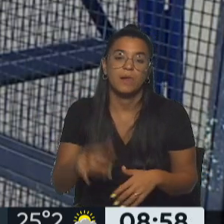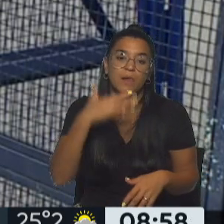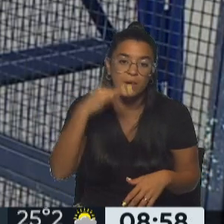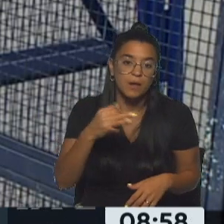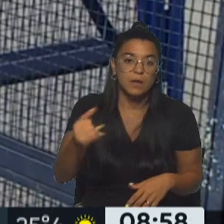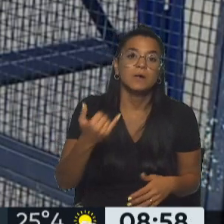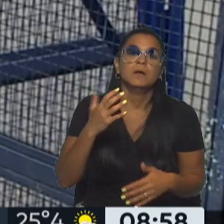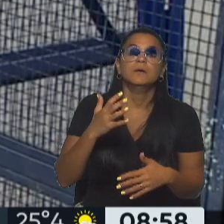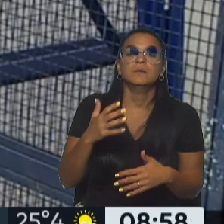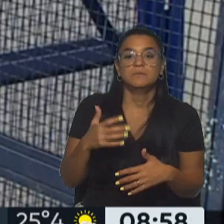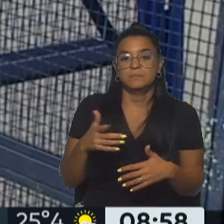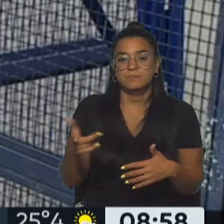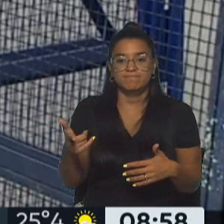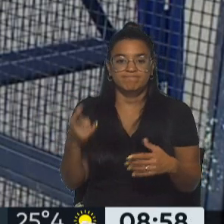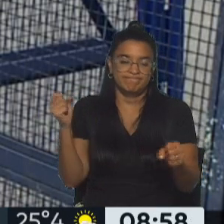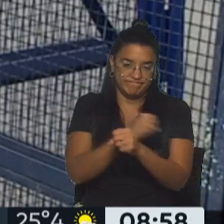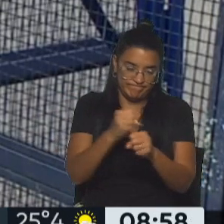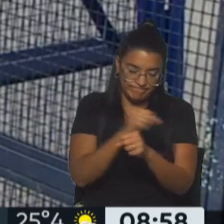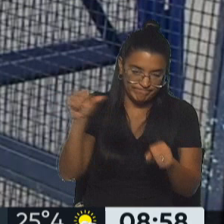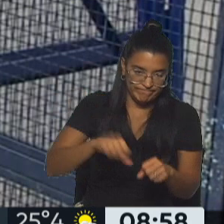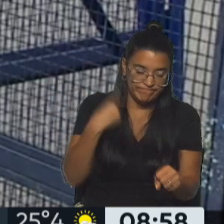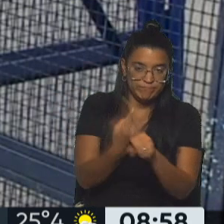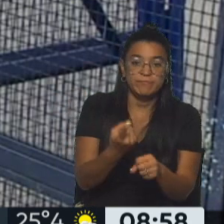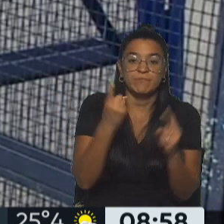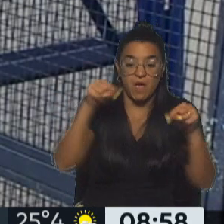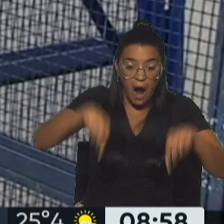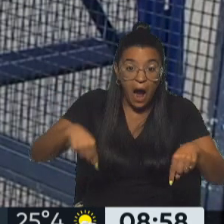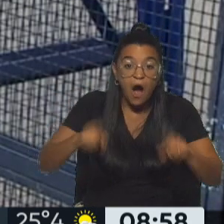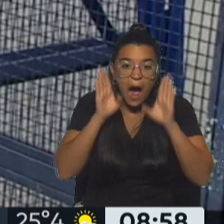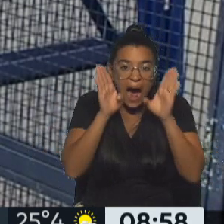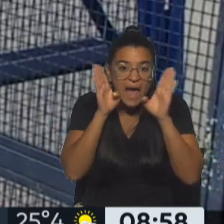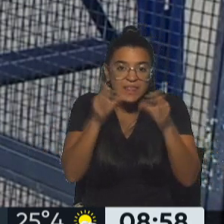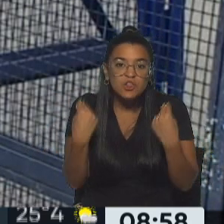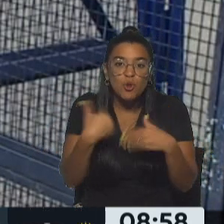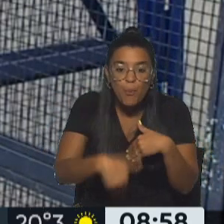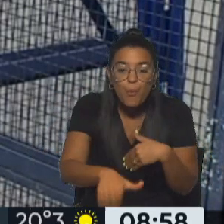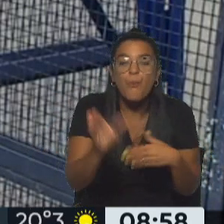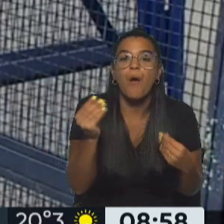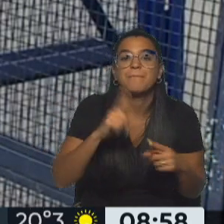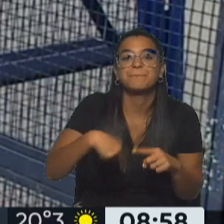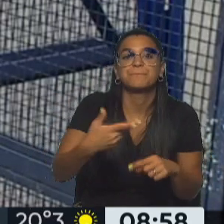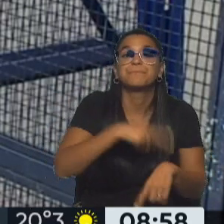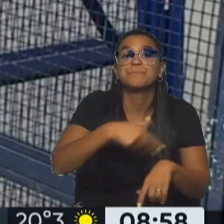que trascendidos que nada puede confirmarse hasta ese momento, y es por eso que estamos muy atentos a lo que puede suceder en las próximas horas.